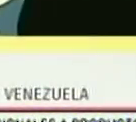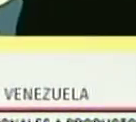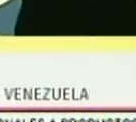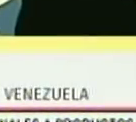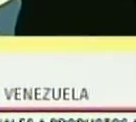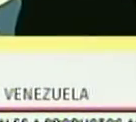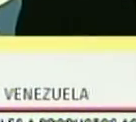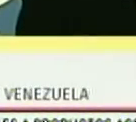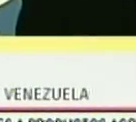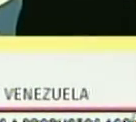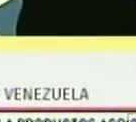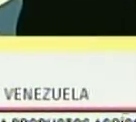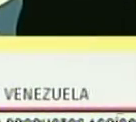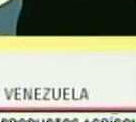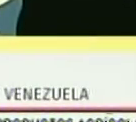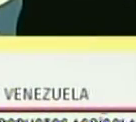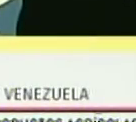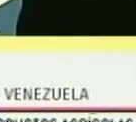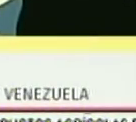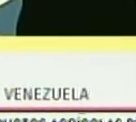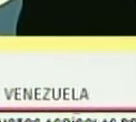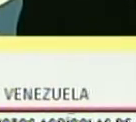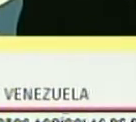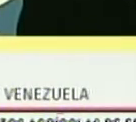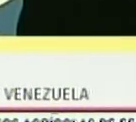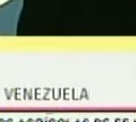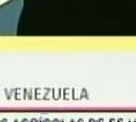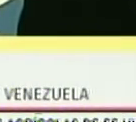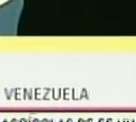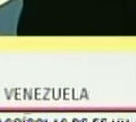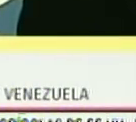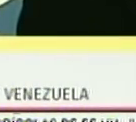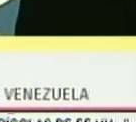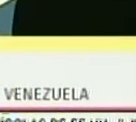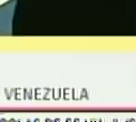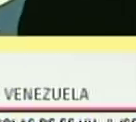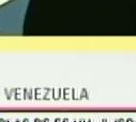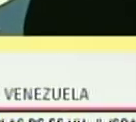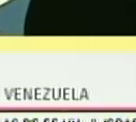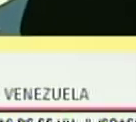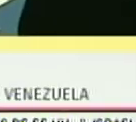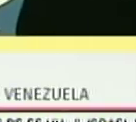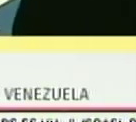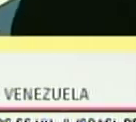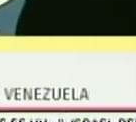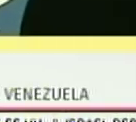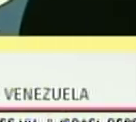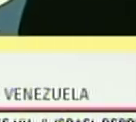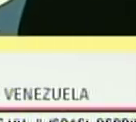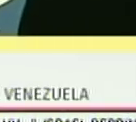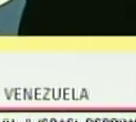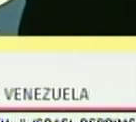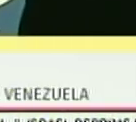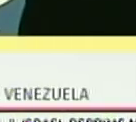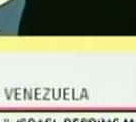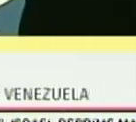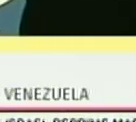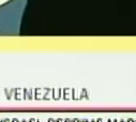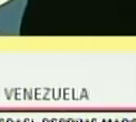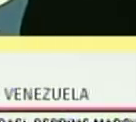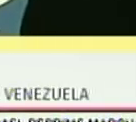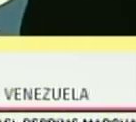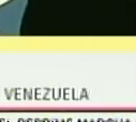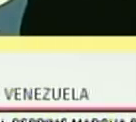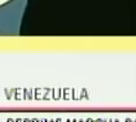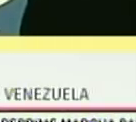libremente, yo... libremente con todos los sectores, con los grupos afectados, con instituciones,